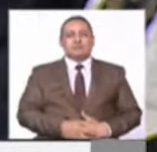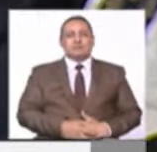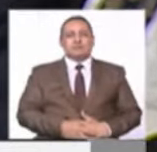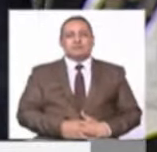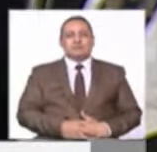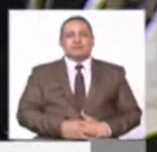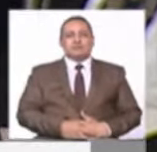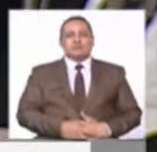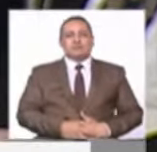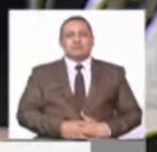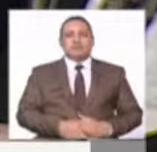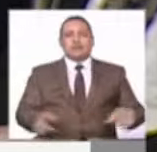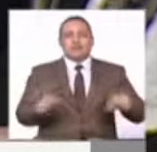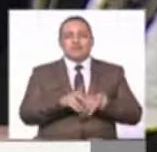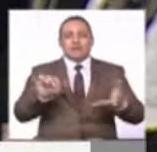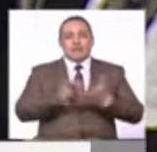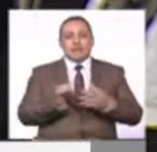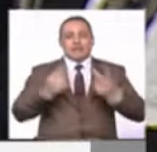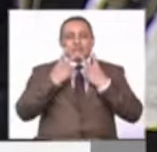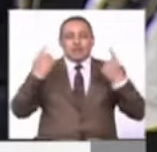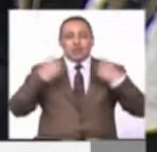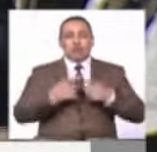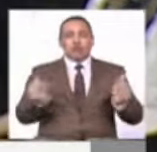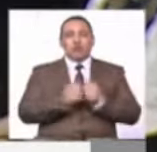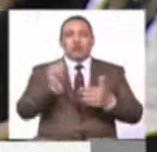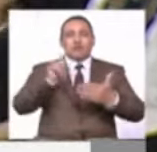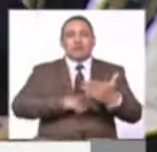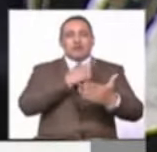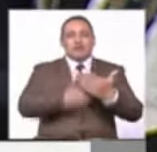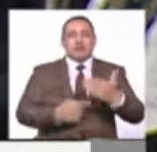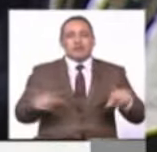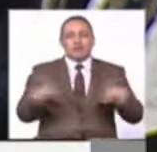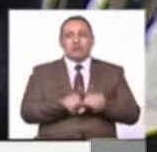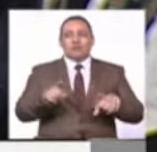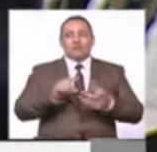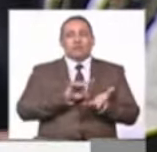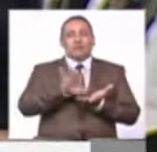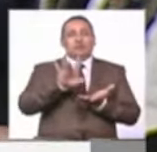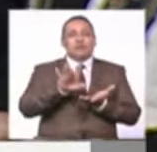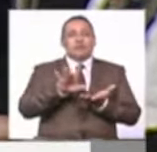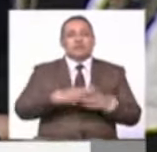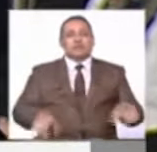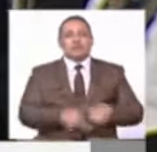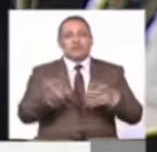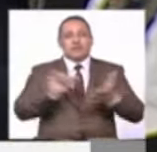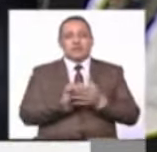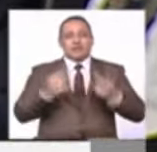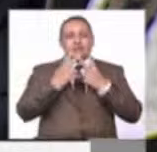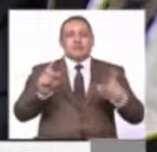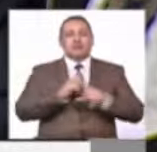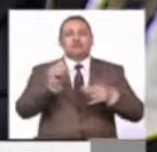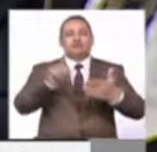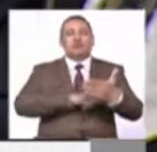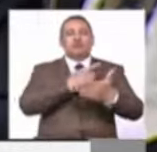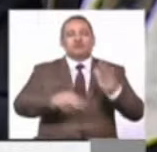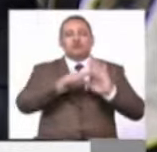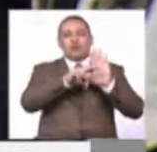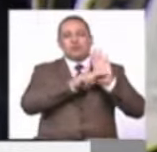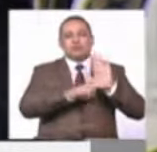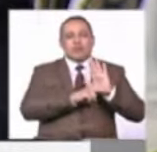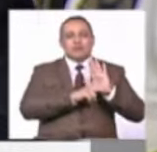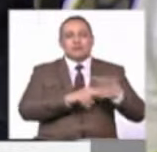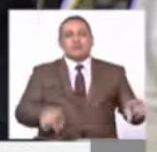inexistente para que haya una infracción de la Constitución que ameritara la destitución tiene que haber una norma infringida